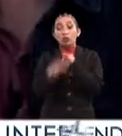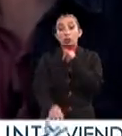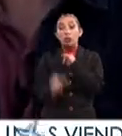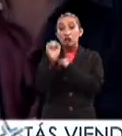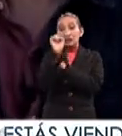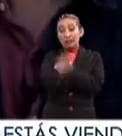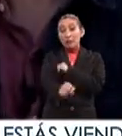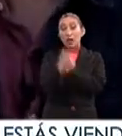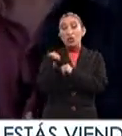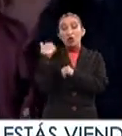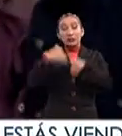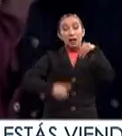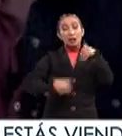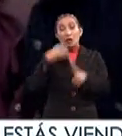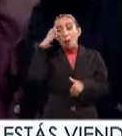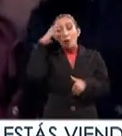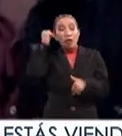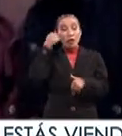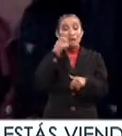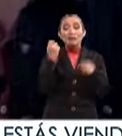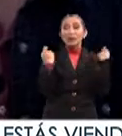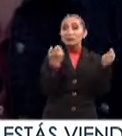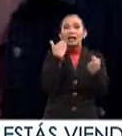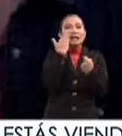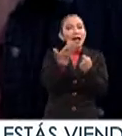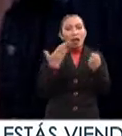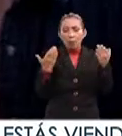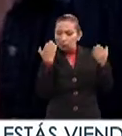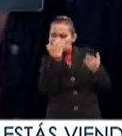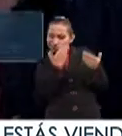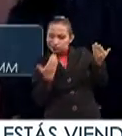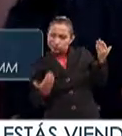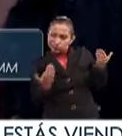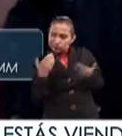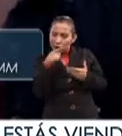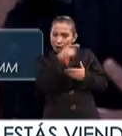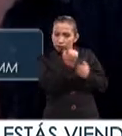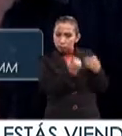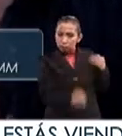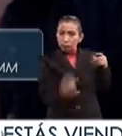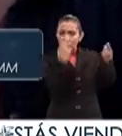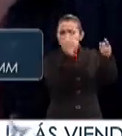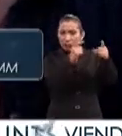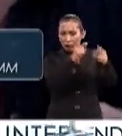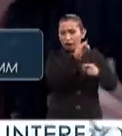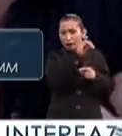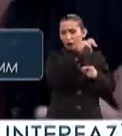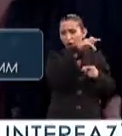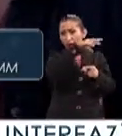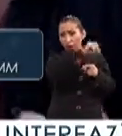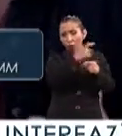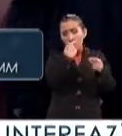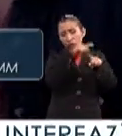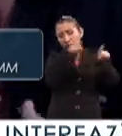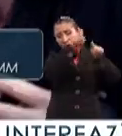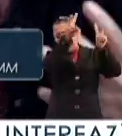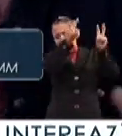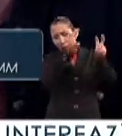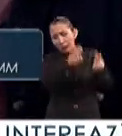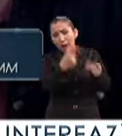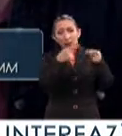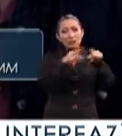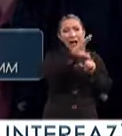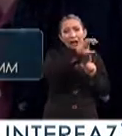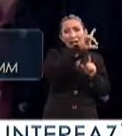el sábado en el Teatro Morelos. Siempre el festival trata de hacer un balance entre los grandes conciertos sinfónicos, el gran repertorio de la